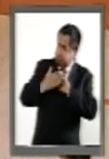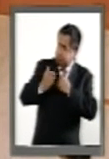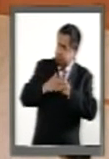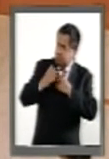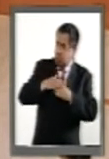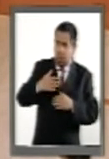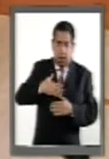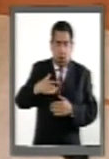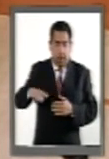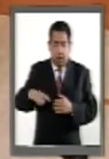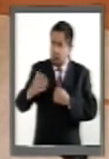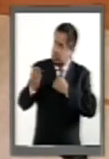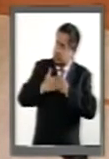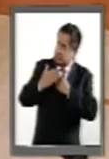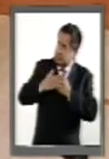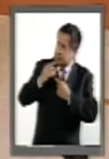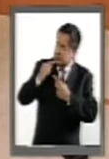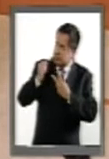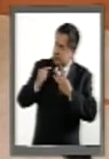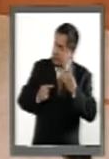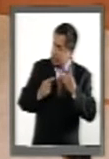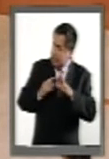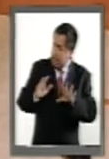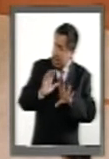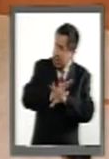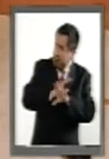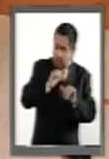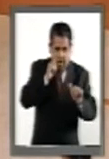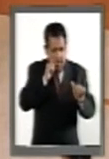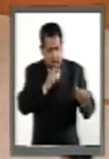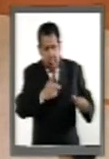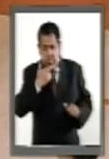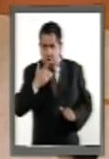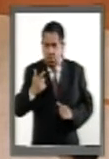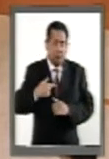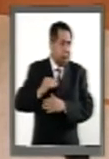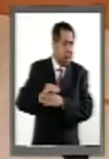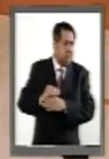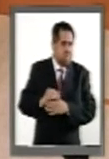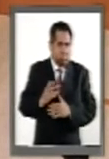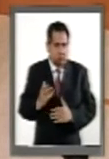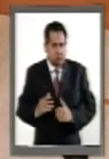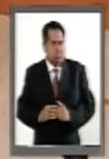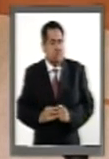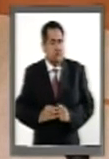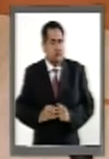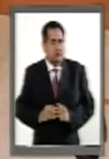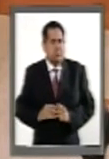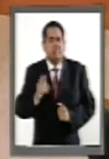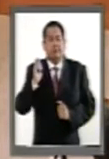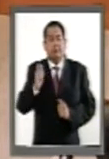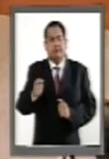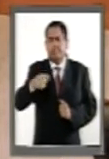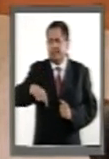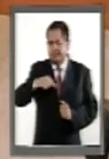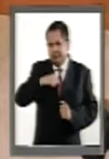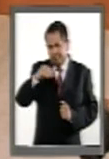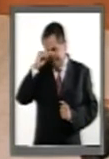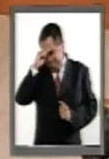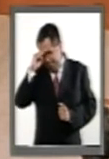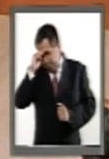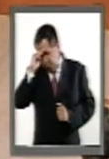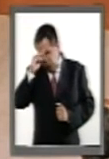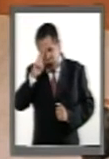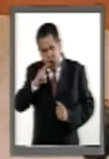Estado mexicano para que esta situación y otras cambien? ¿Acaso se está pensando de manera